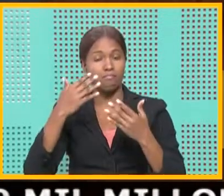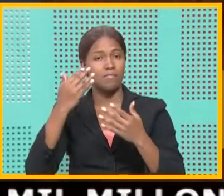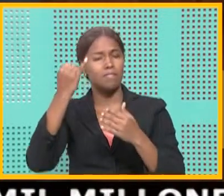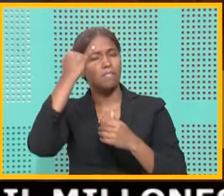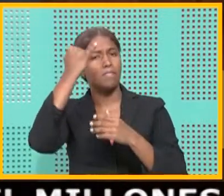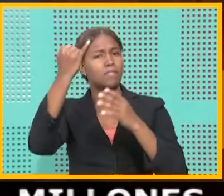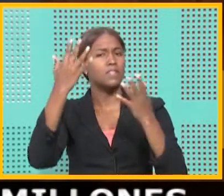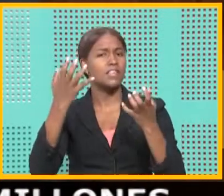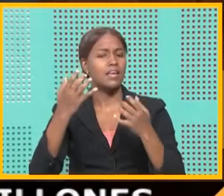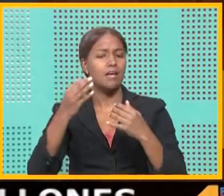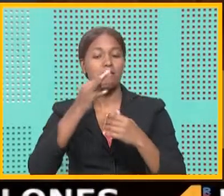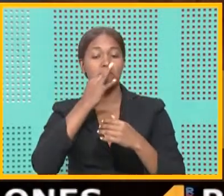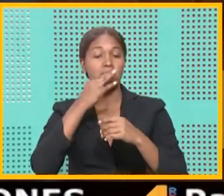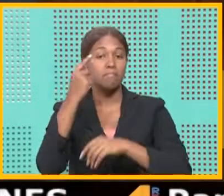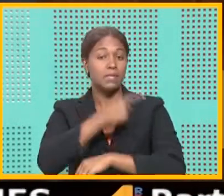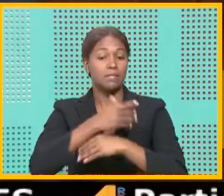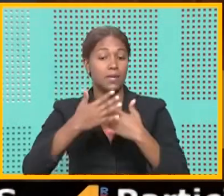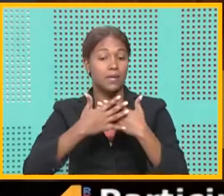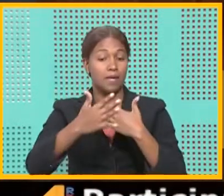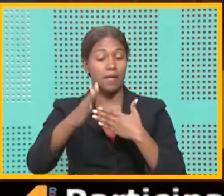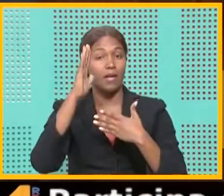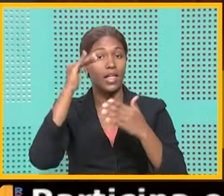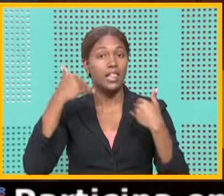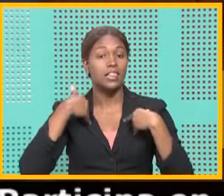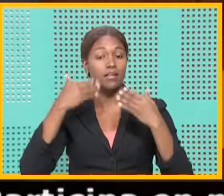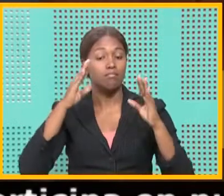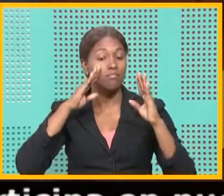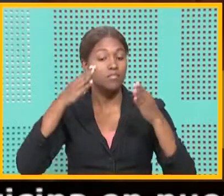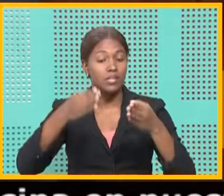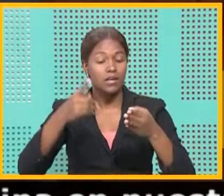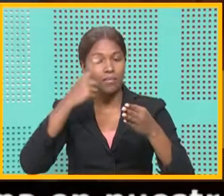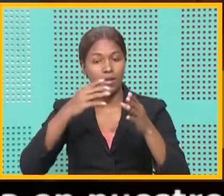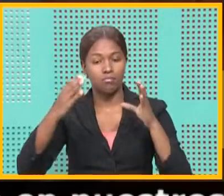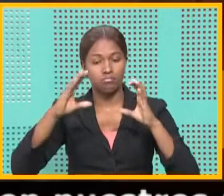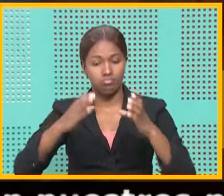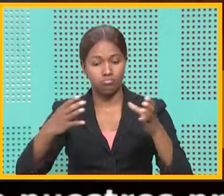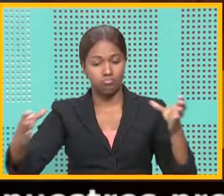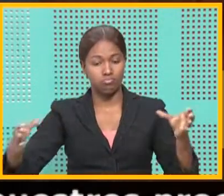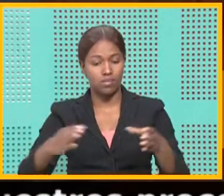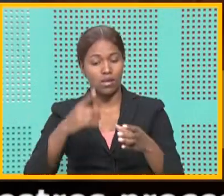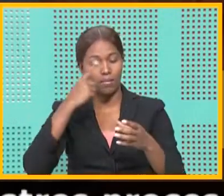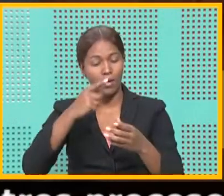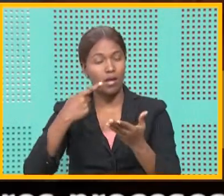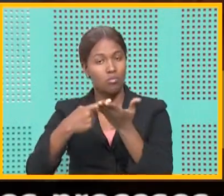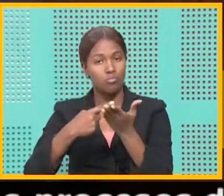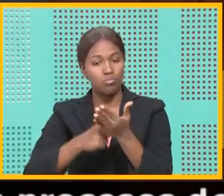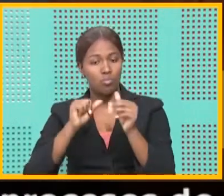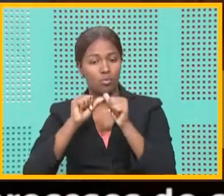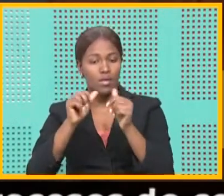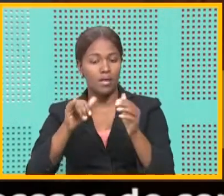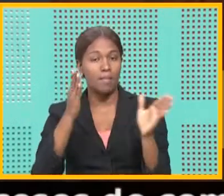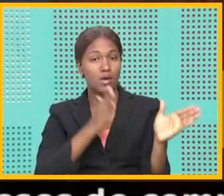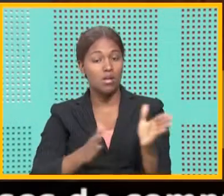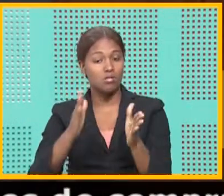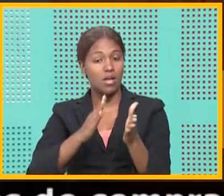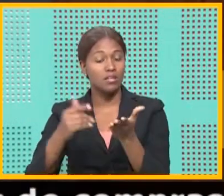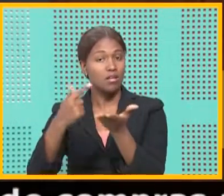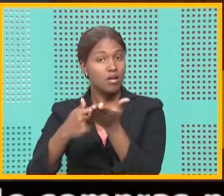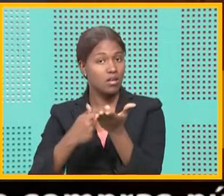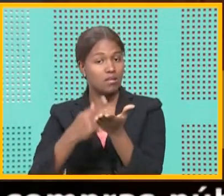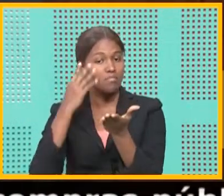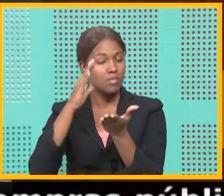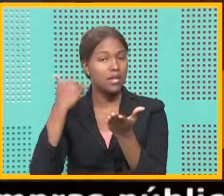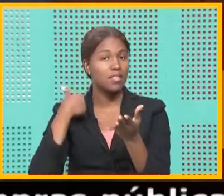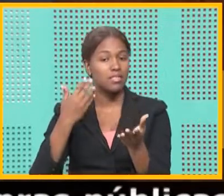que en las próximas semanas nos vamos a estar sentando para juntos continuar con este proceso de diálogo en lo que se